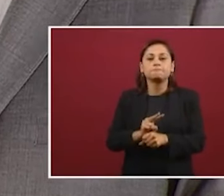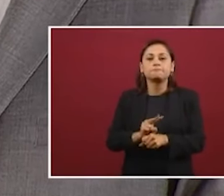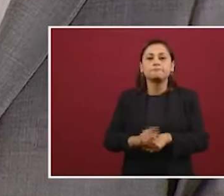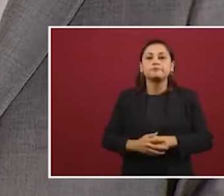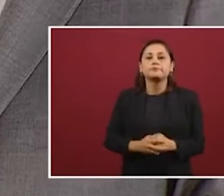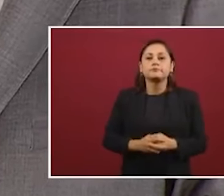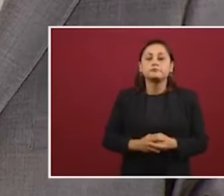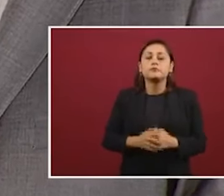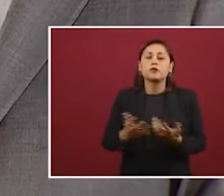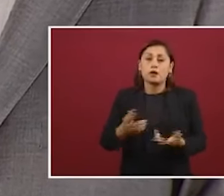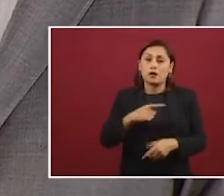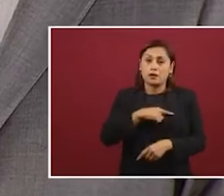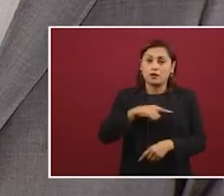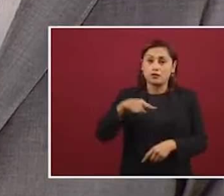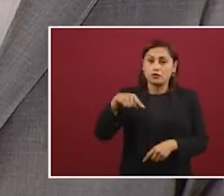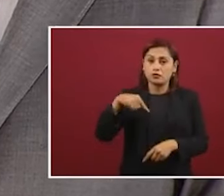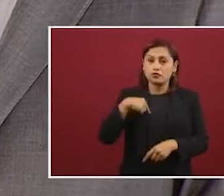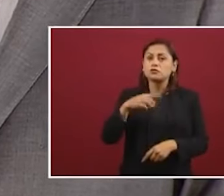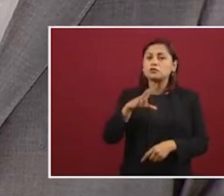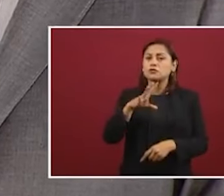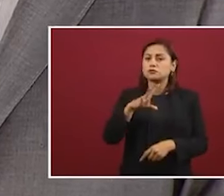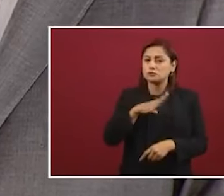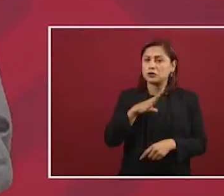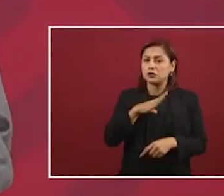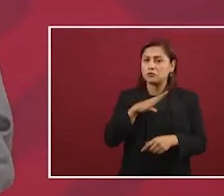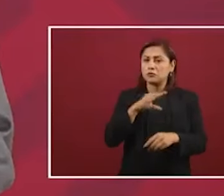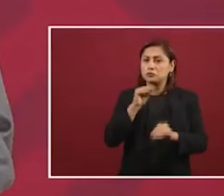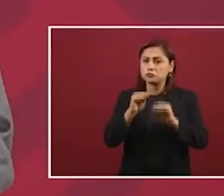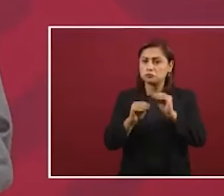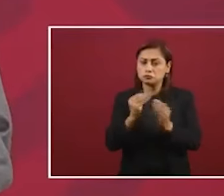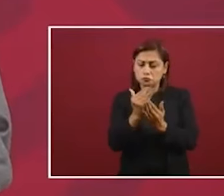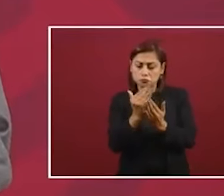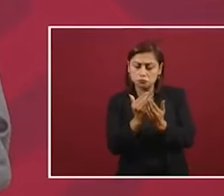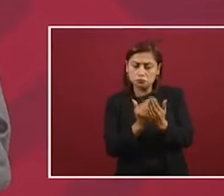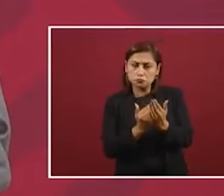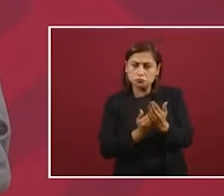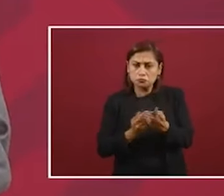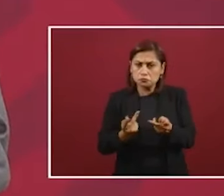un plan para enfrentar